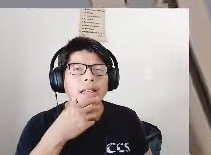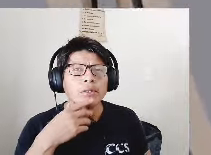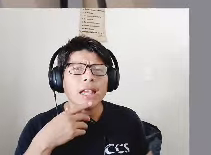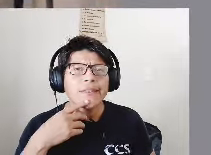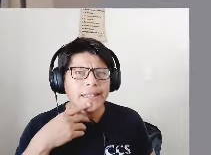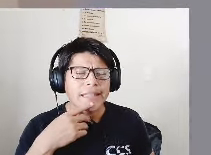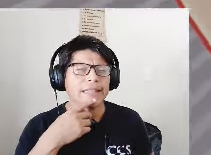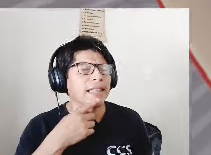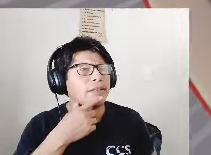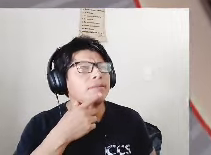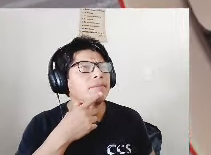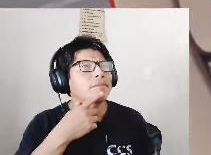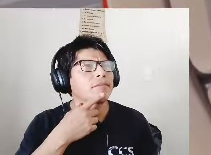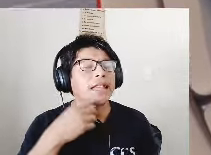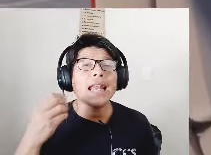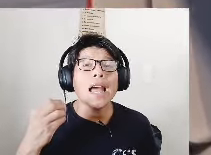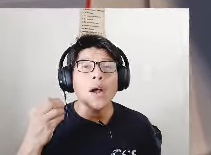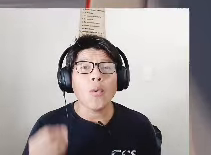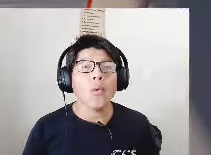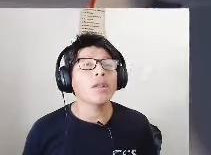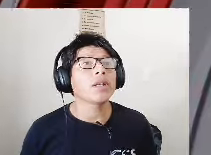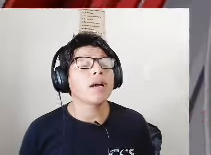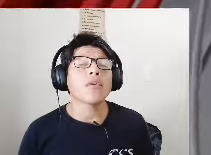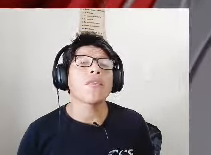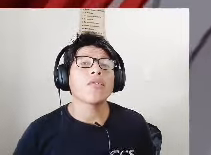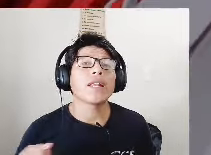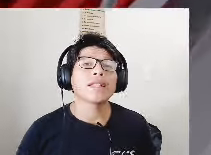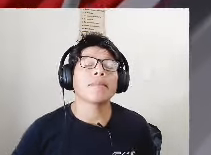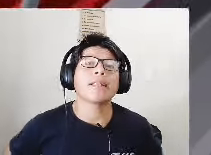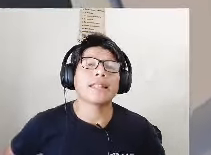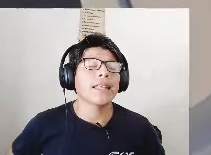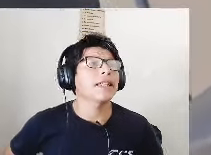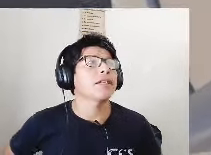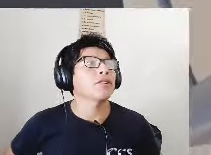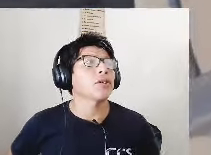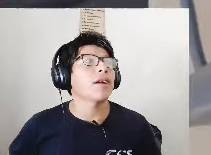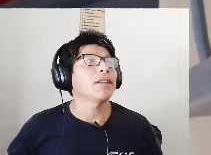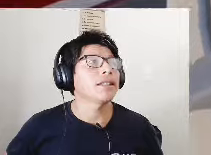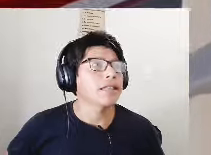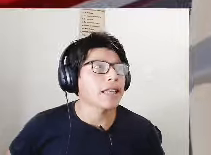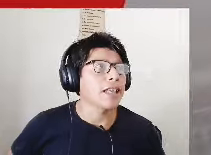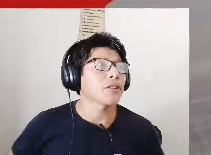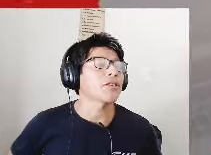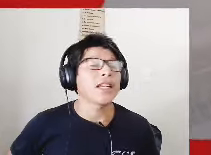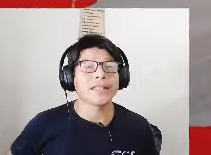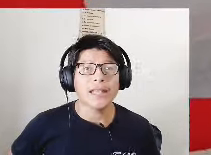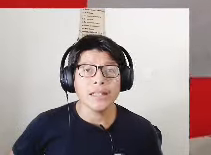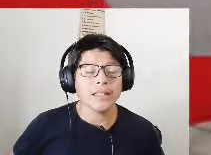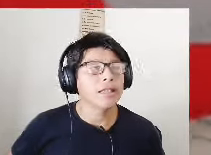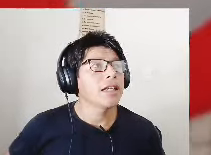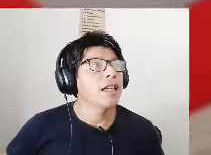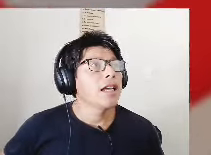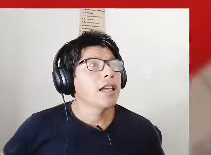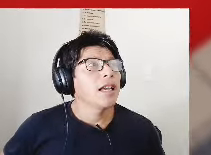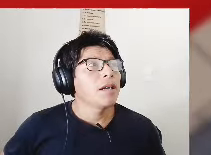viernes estaríamos queda 27, ¿no? Sería la última conferencia mañanera de nuestro cabecita de algodón. Así